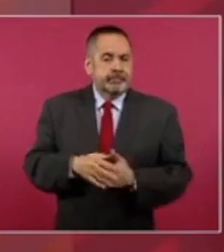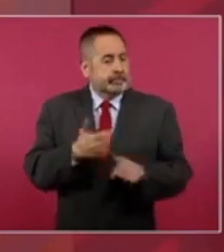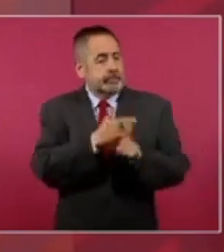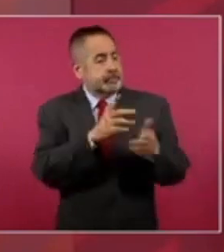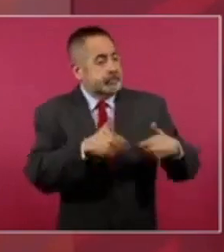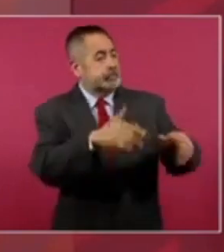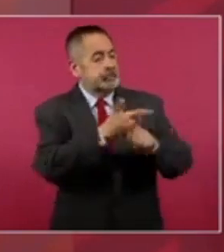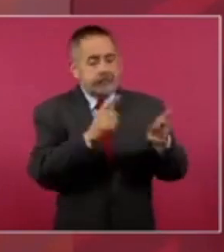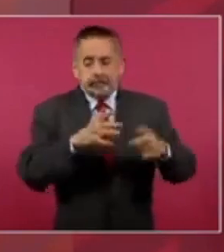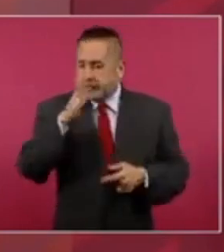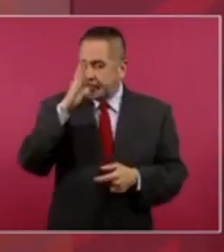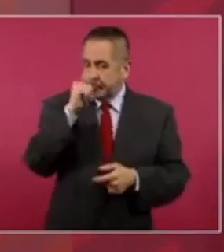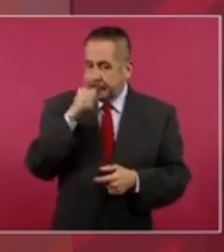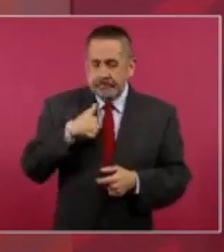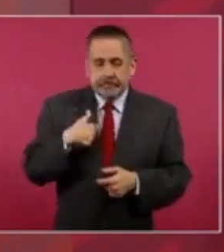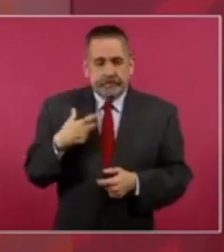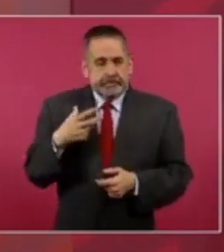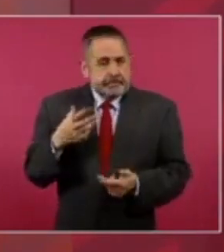liberarlo.